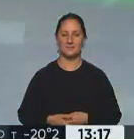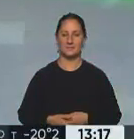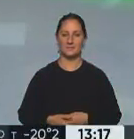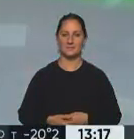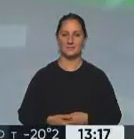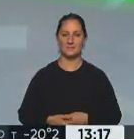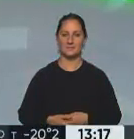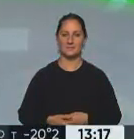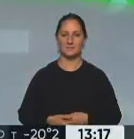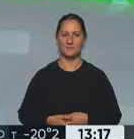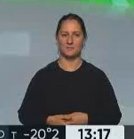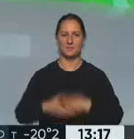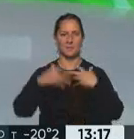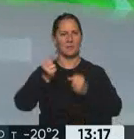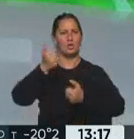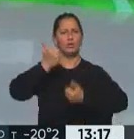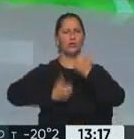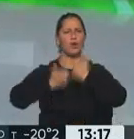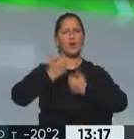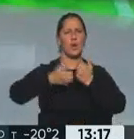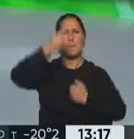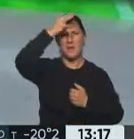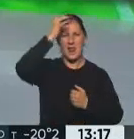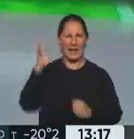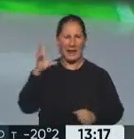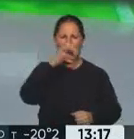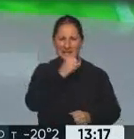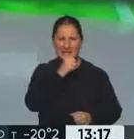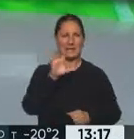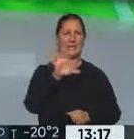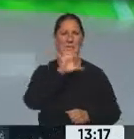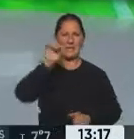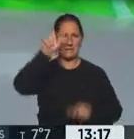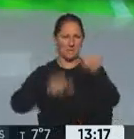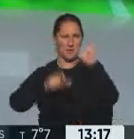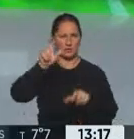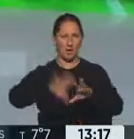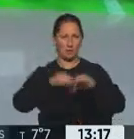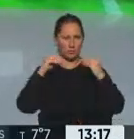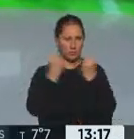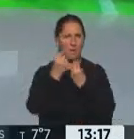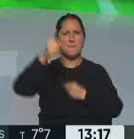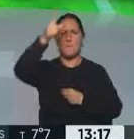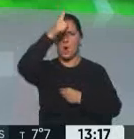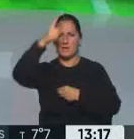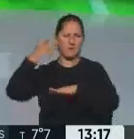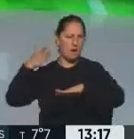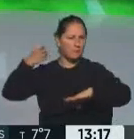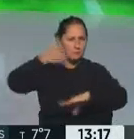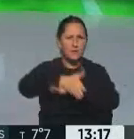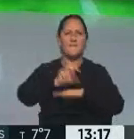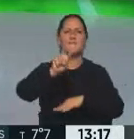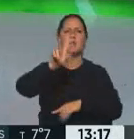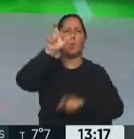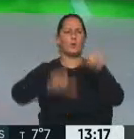tras detectar un torneo de penales clandestino con 500 personas un operativo policial fueron detenidas 24